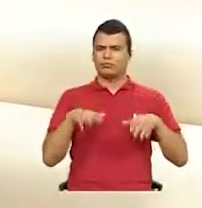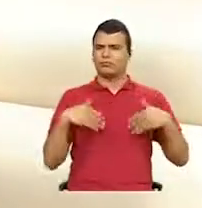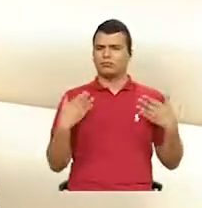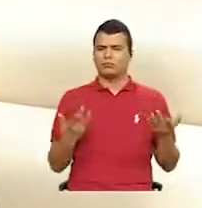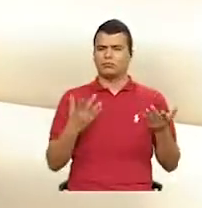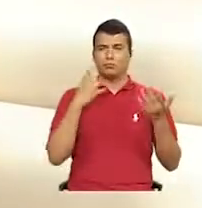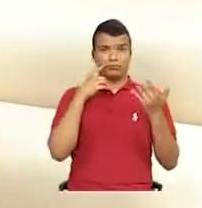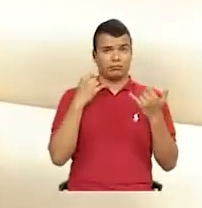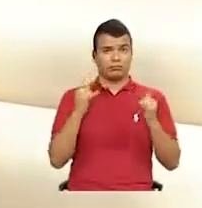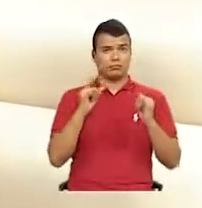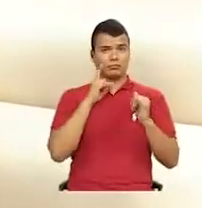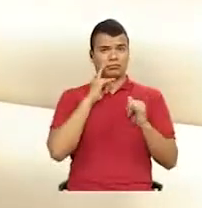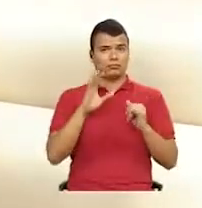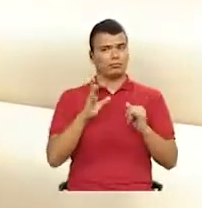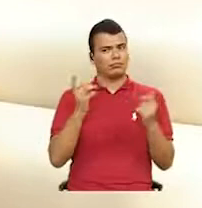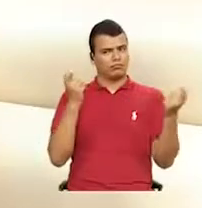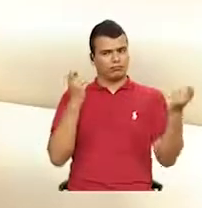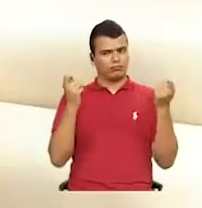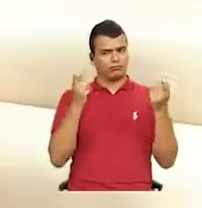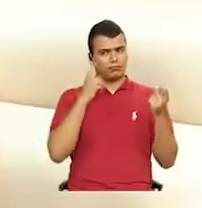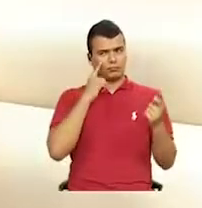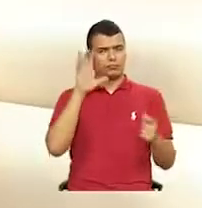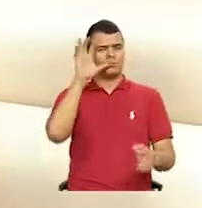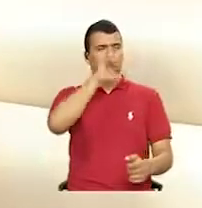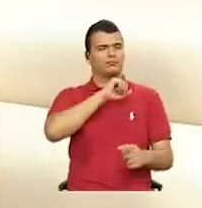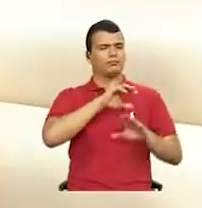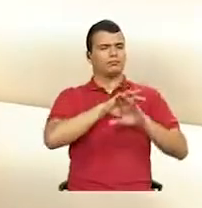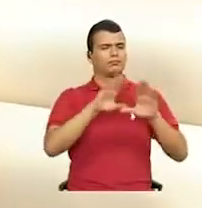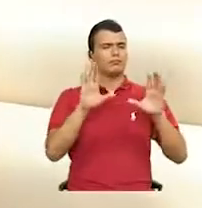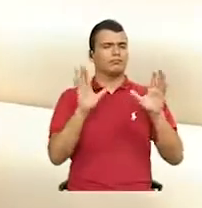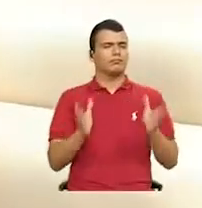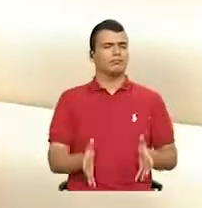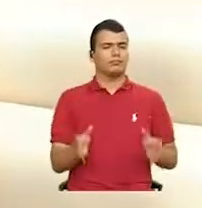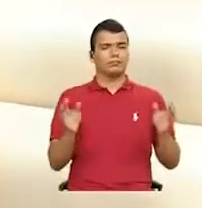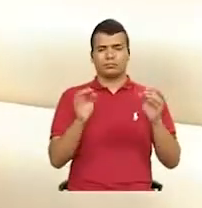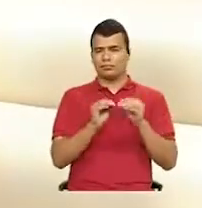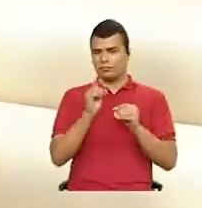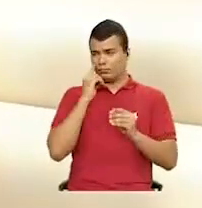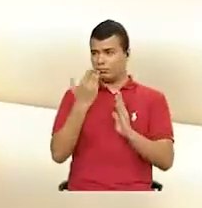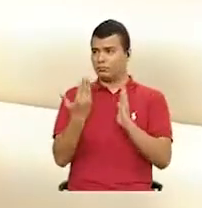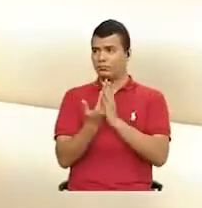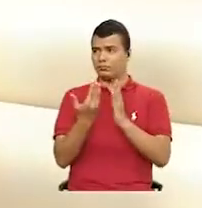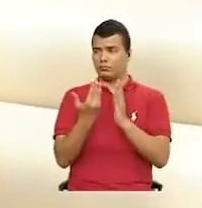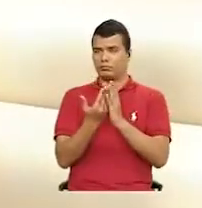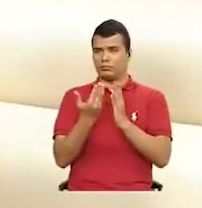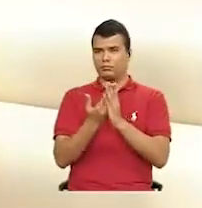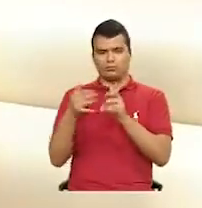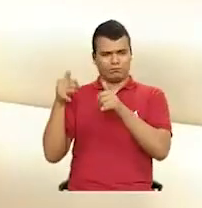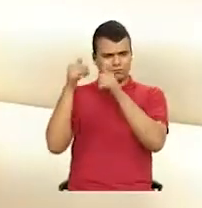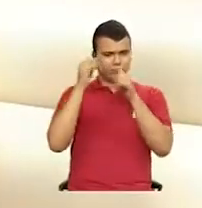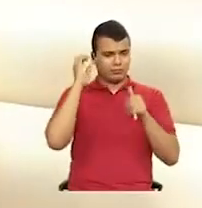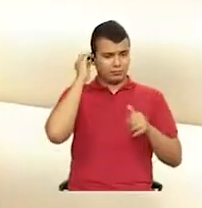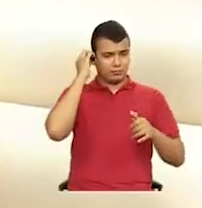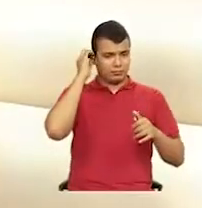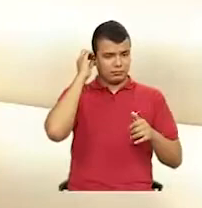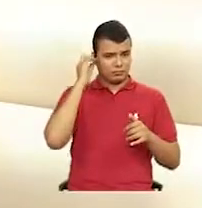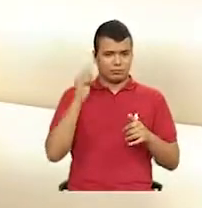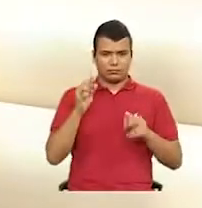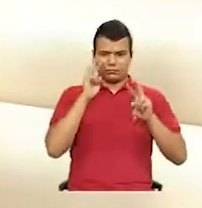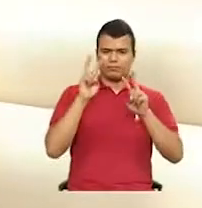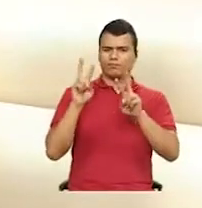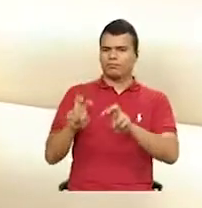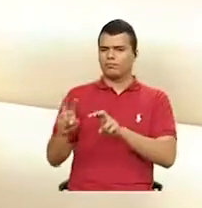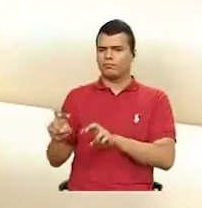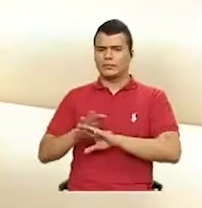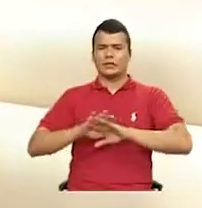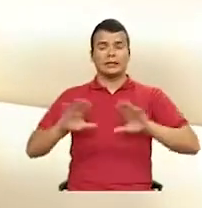poderles traer algo minucioso y que sea concluyente. Y Mauro, ¿y qué me encontré en la evidencia científica? Que se han hecho estudios con este aspartame,